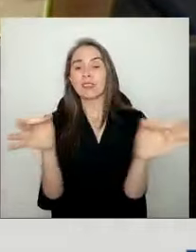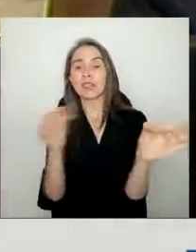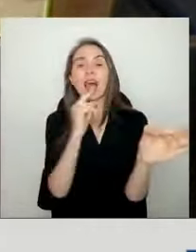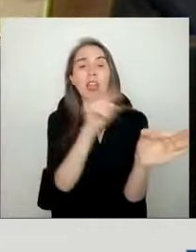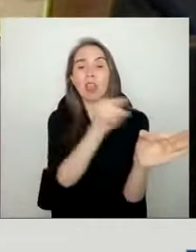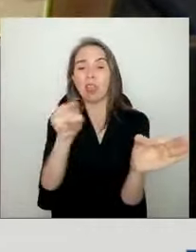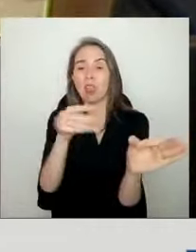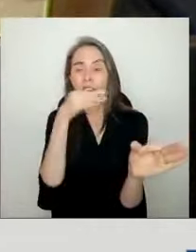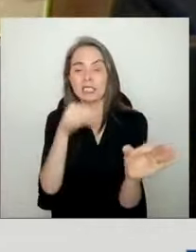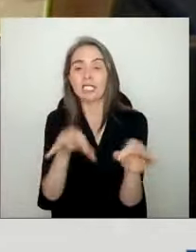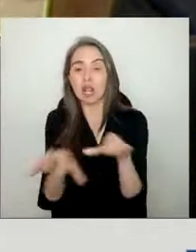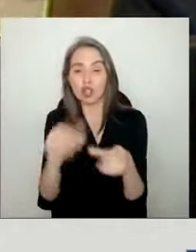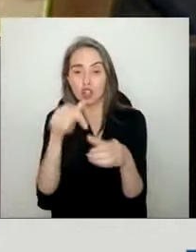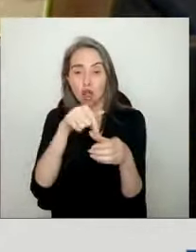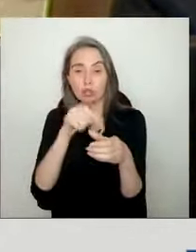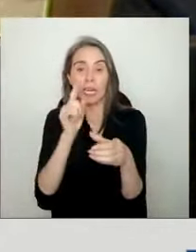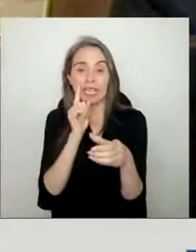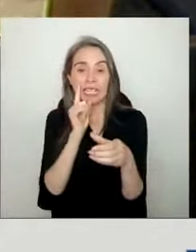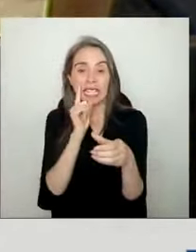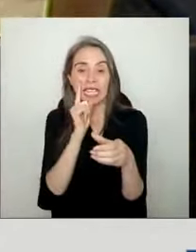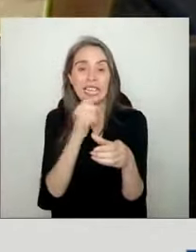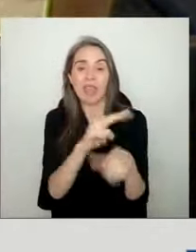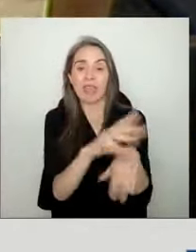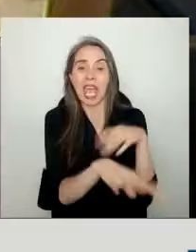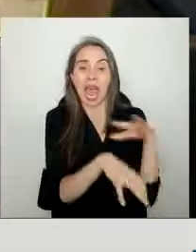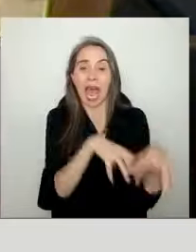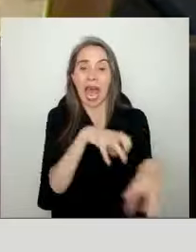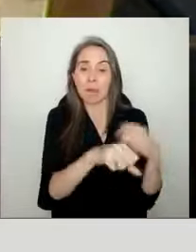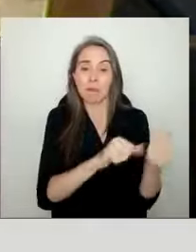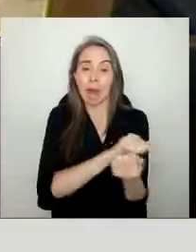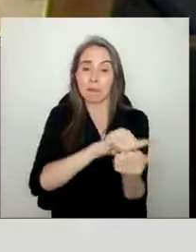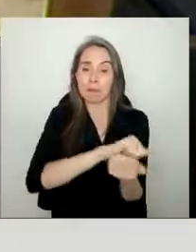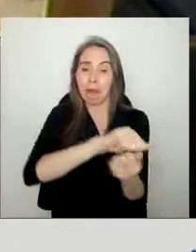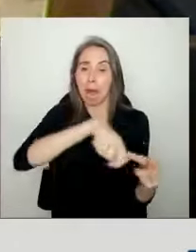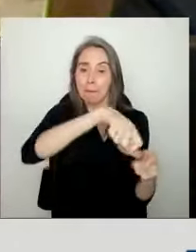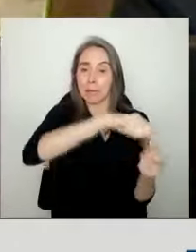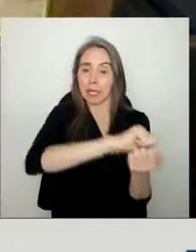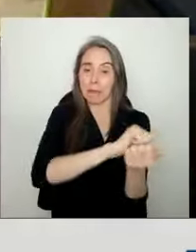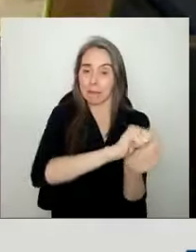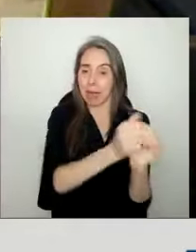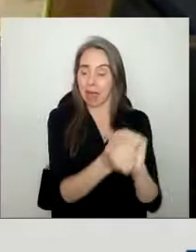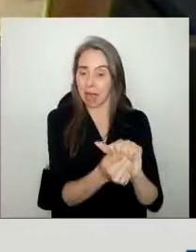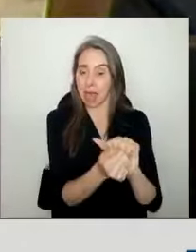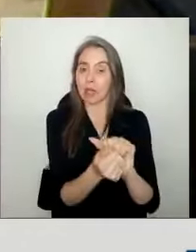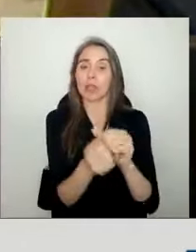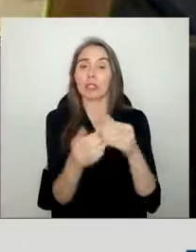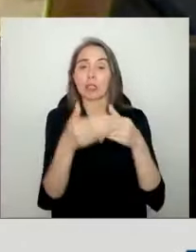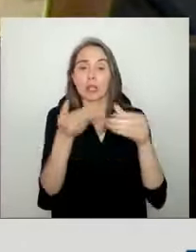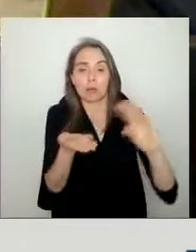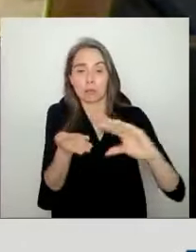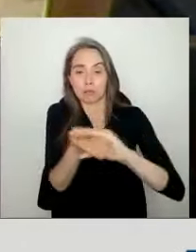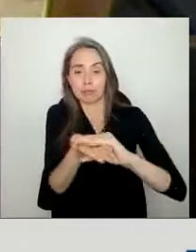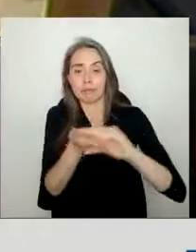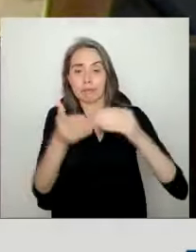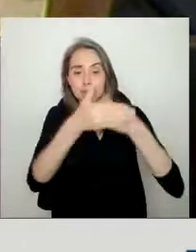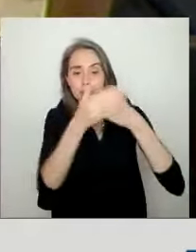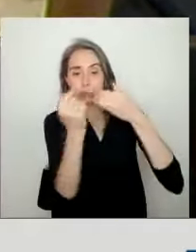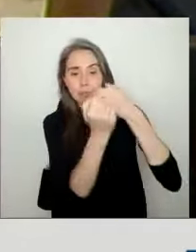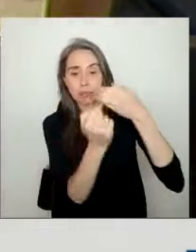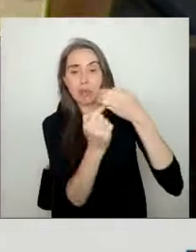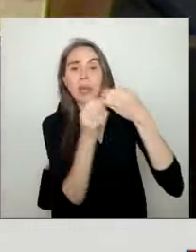contengan ingredientes de origen animal deberán informar en sus envases o etiquetas las